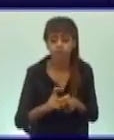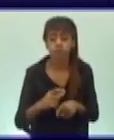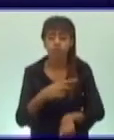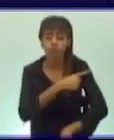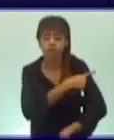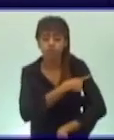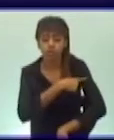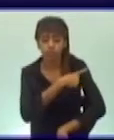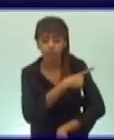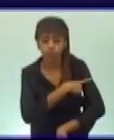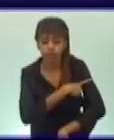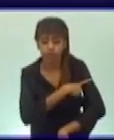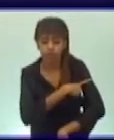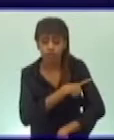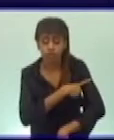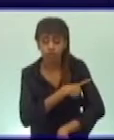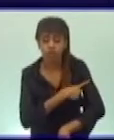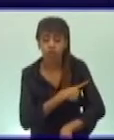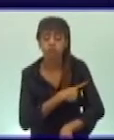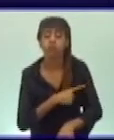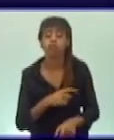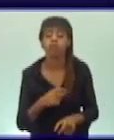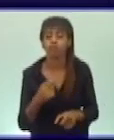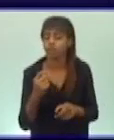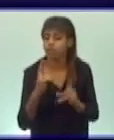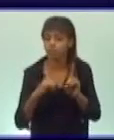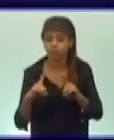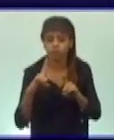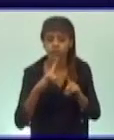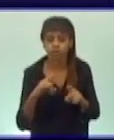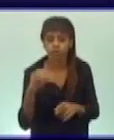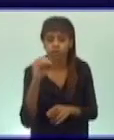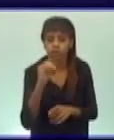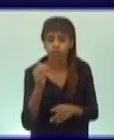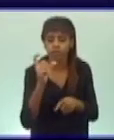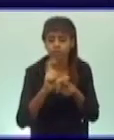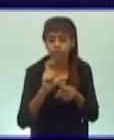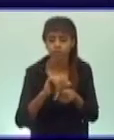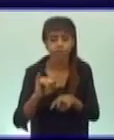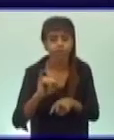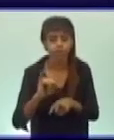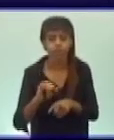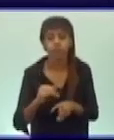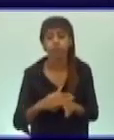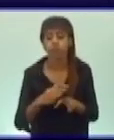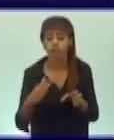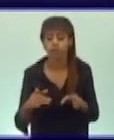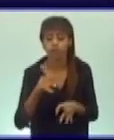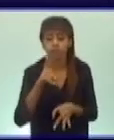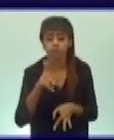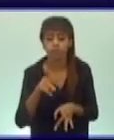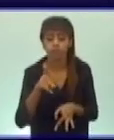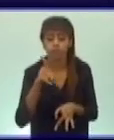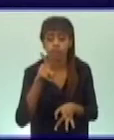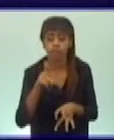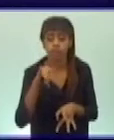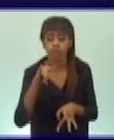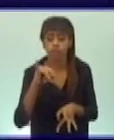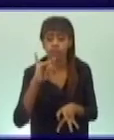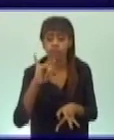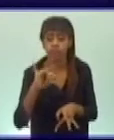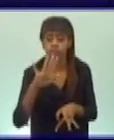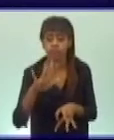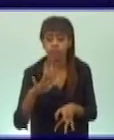para poder preparar a las fuerzas productivas. Y hasta el 75 se logra establecer